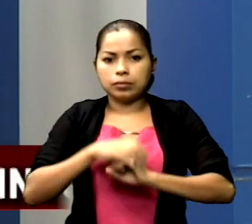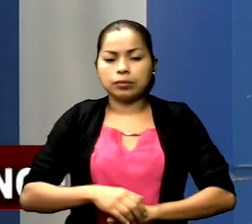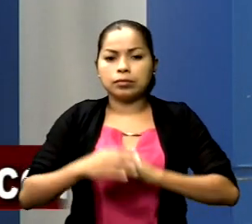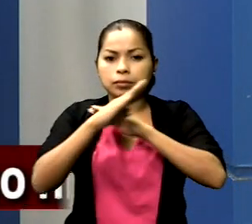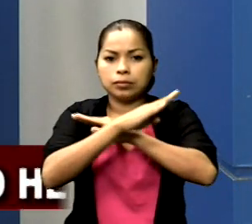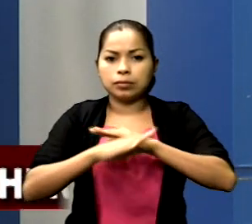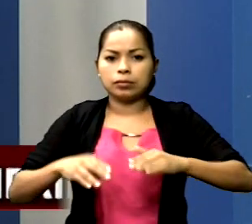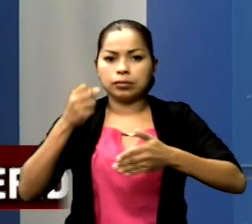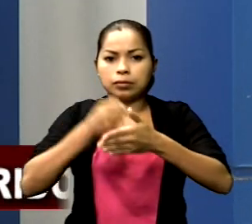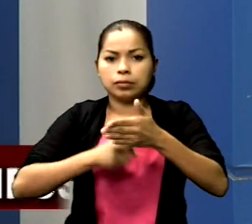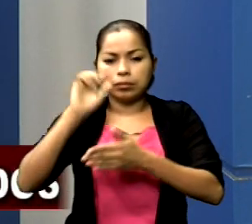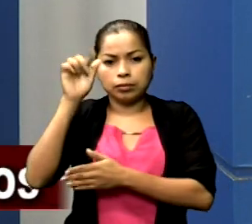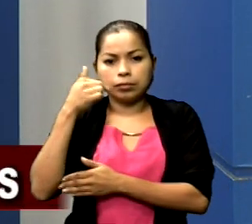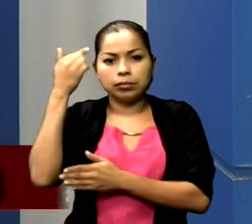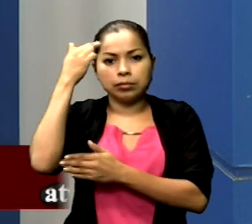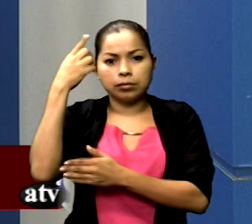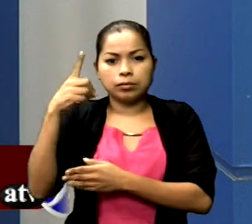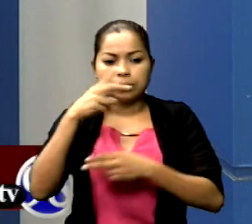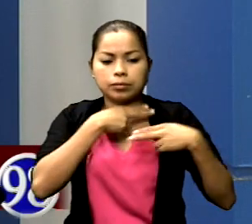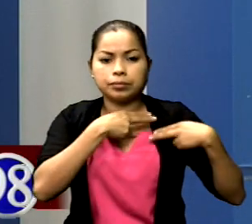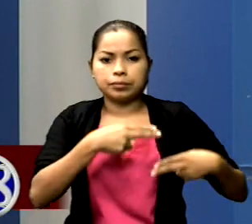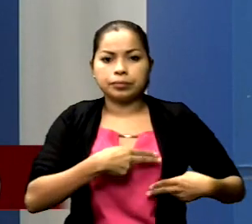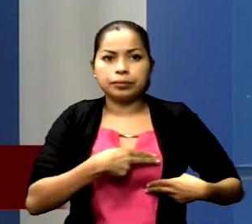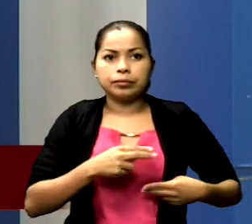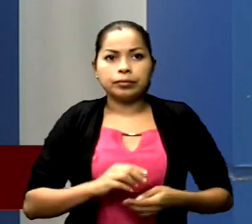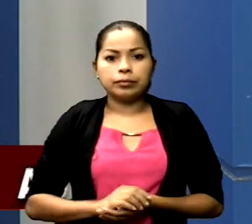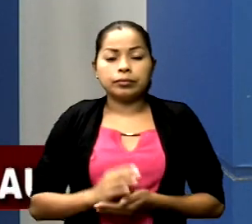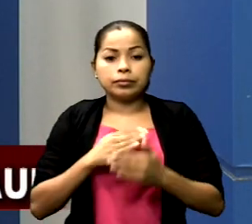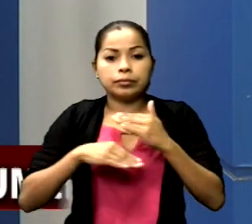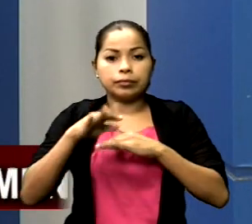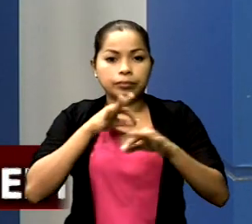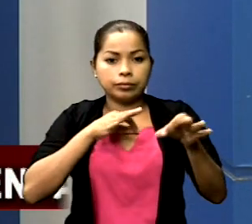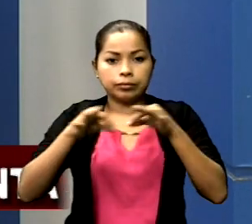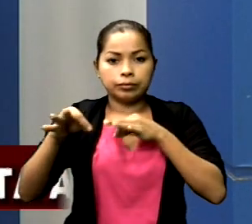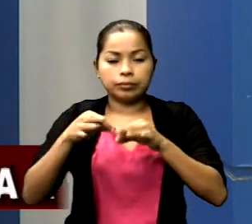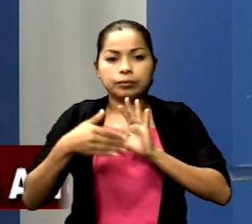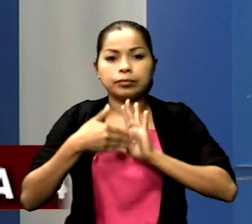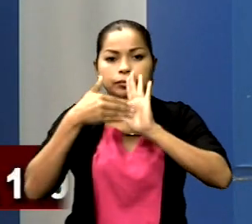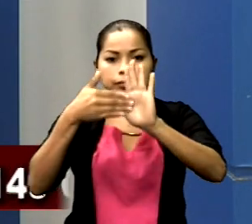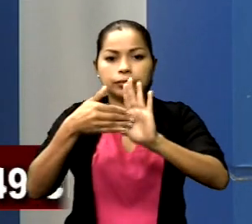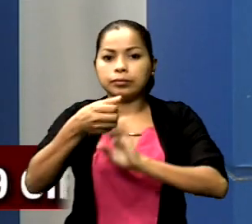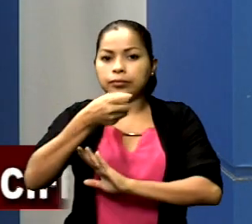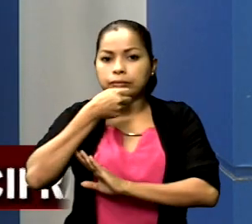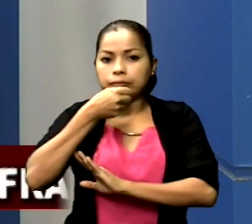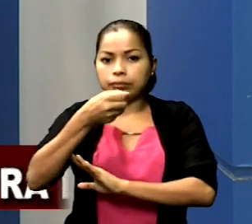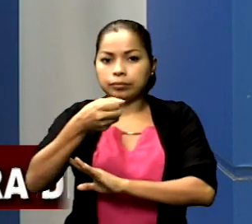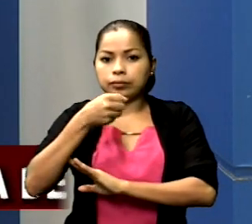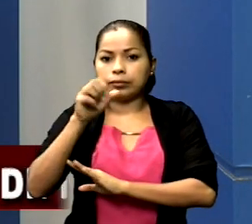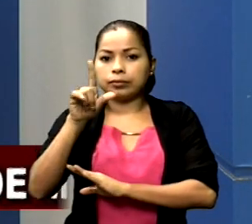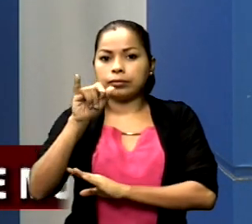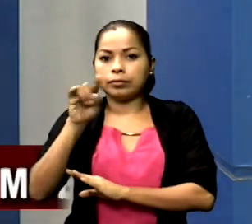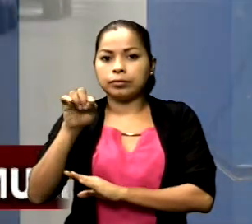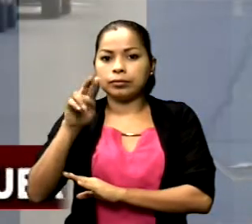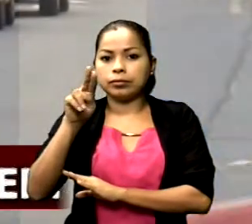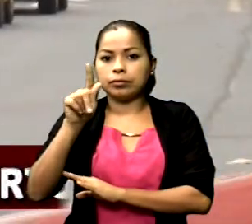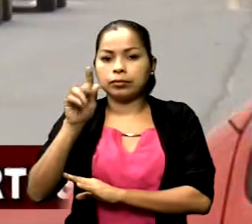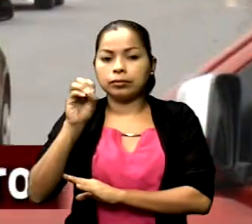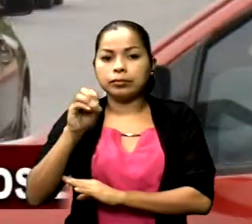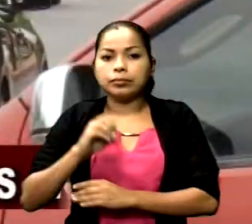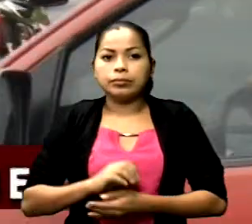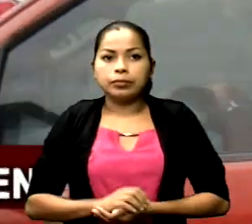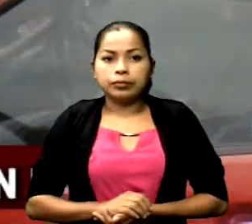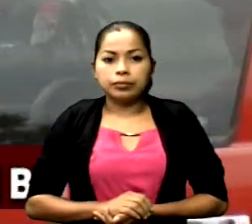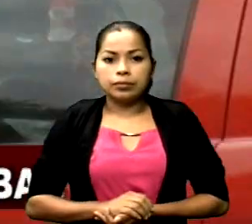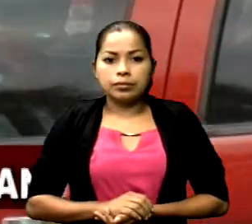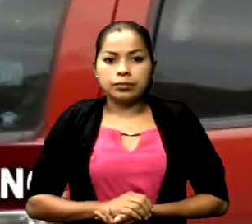Paz, Defensa, Gobernación y Derechos Humanos. Más detalles en el siguiente reporte de Liz Escoto.